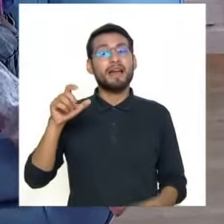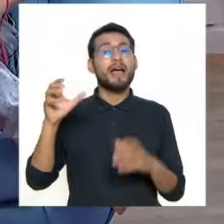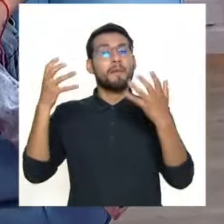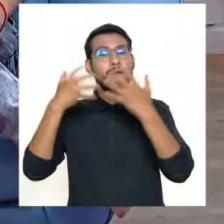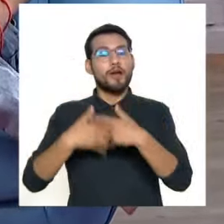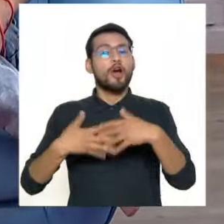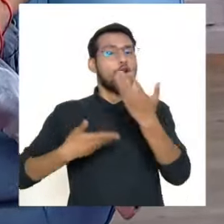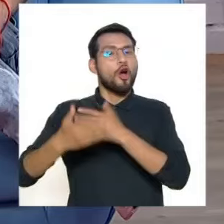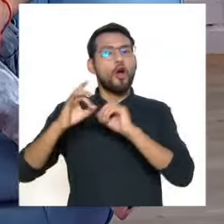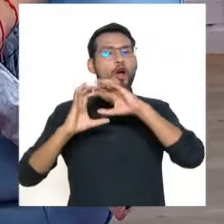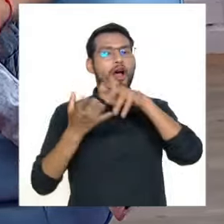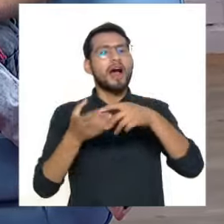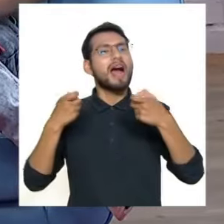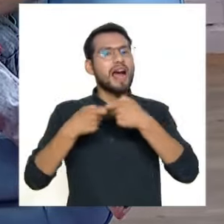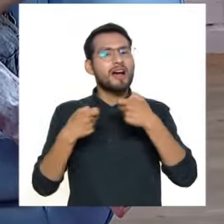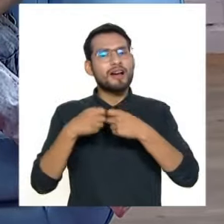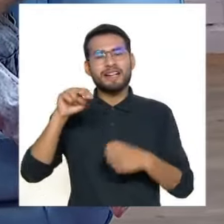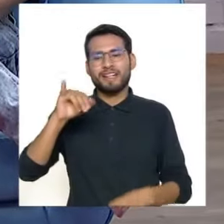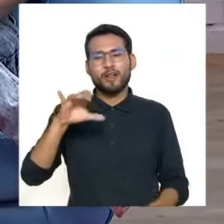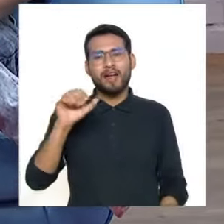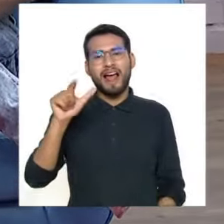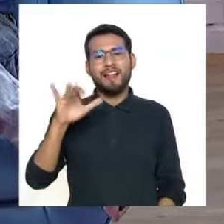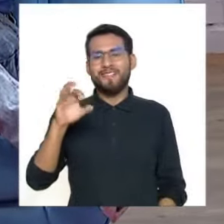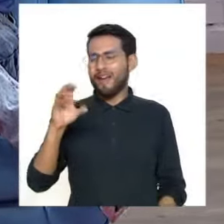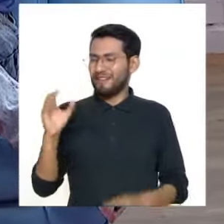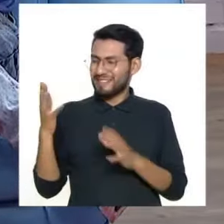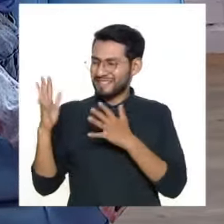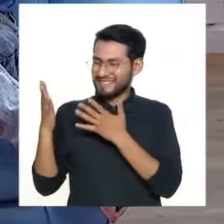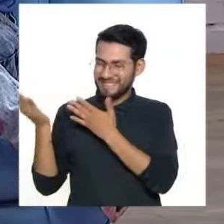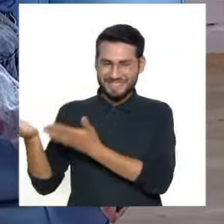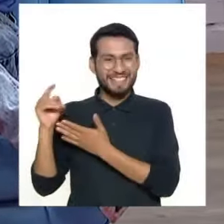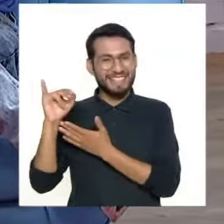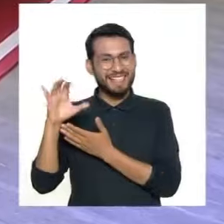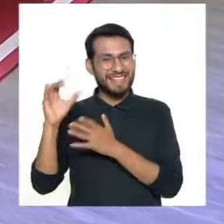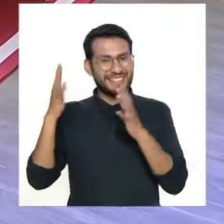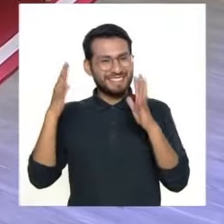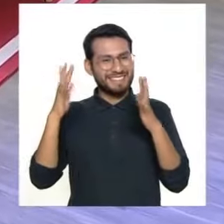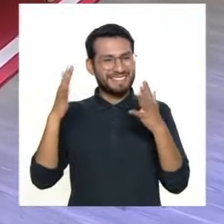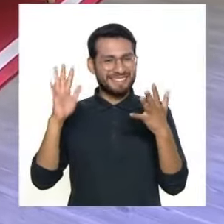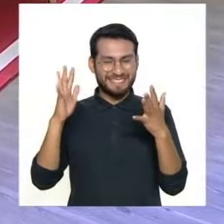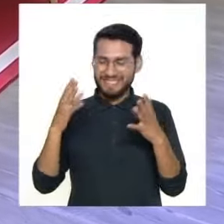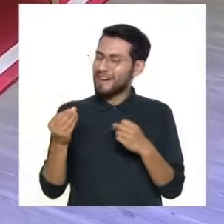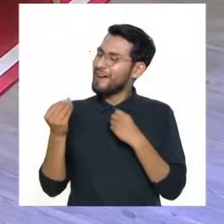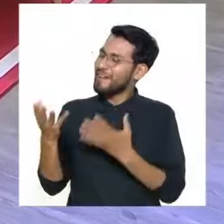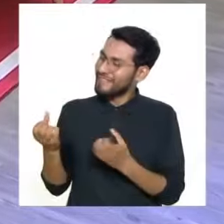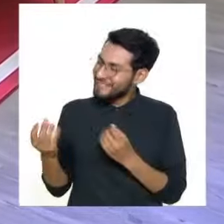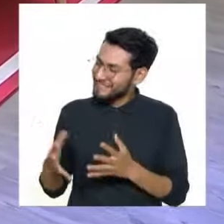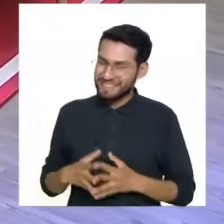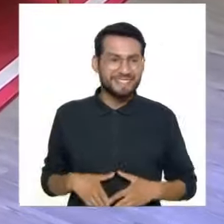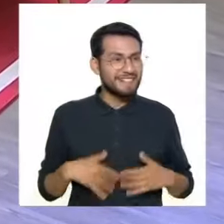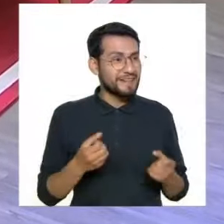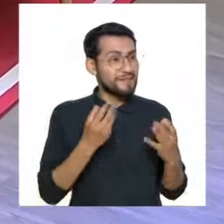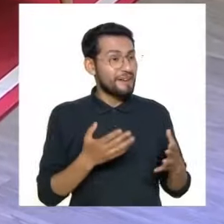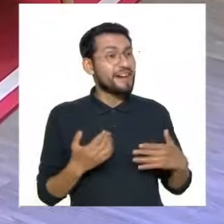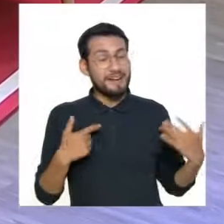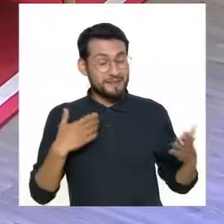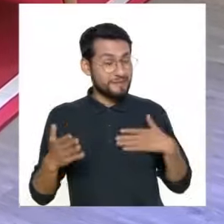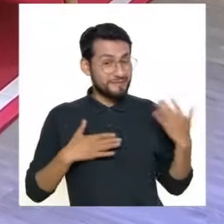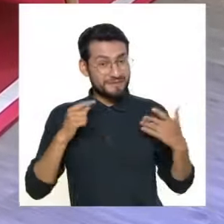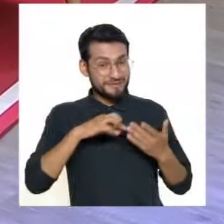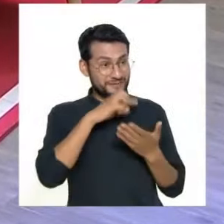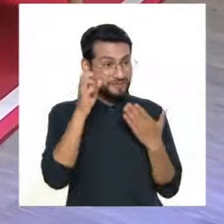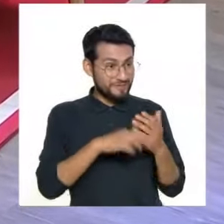global de comercio electrónico Nilo Alfaro un aplauso para niloo cómo estás muy contento de estar en